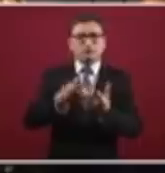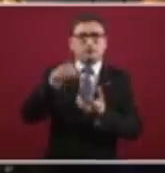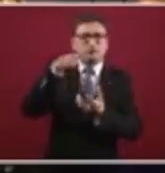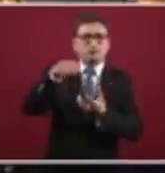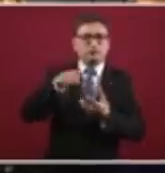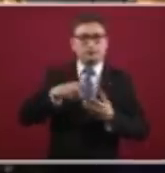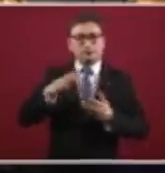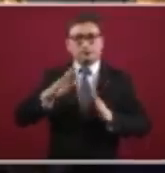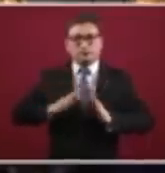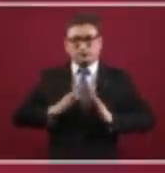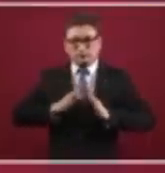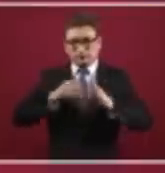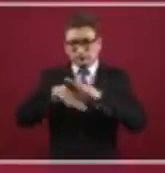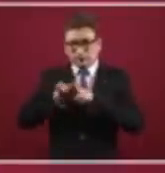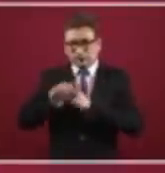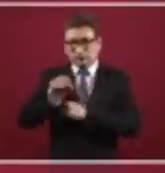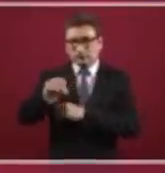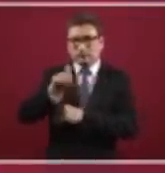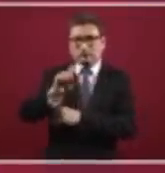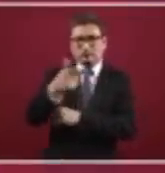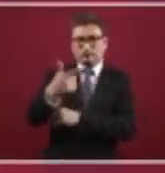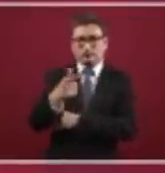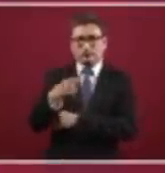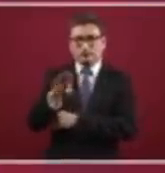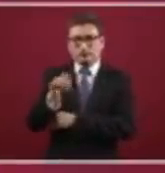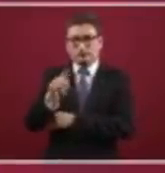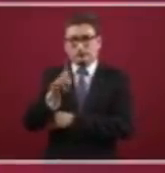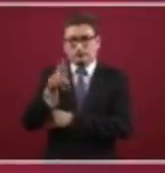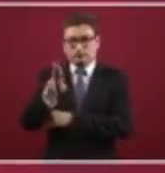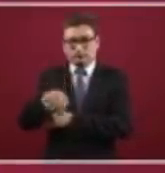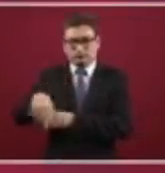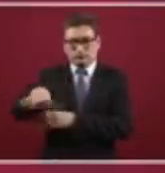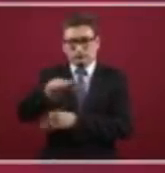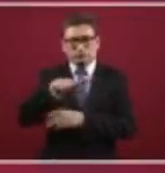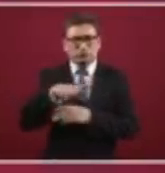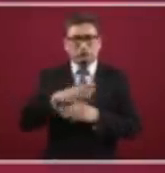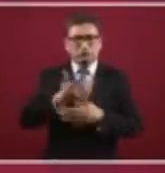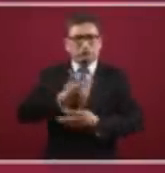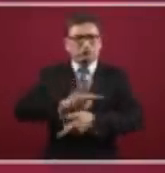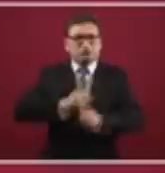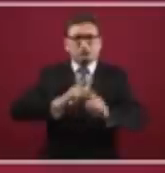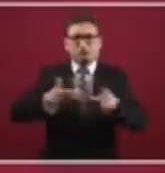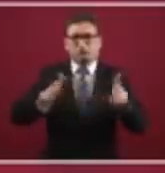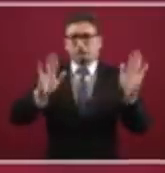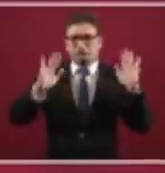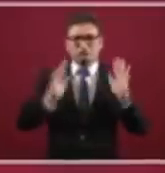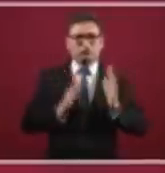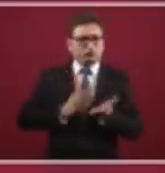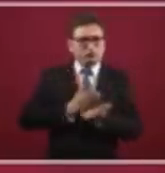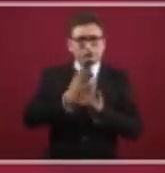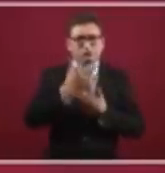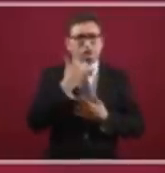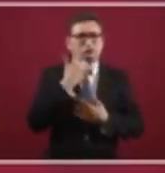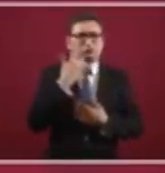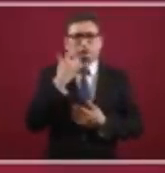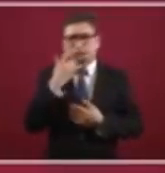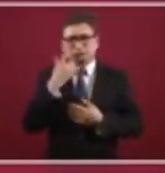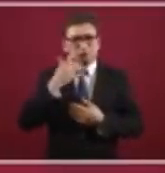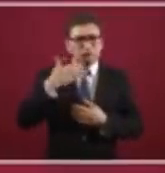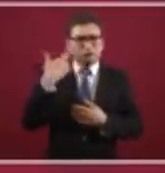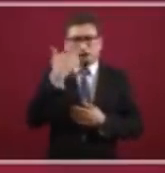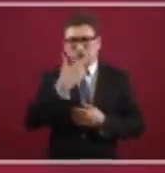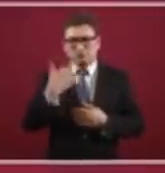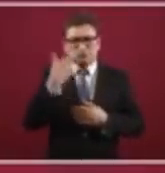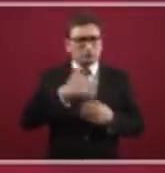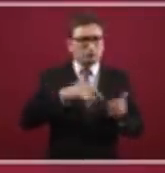las instalaciones del 27 batallón donde no hubo limitación alguna para entrar a ninguna de las